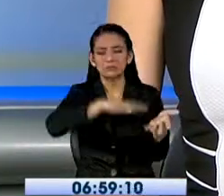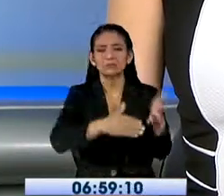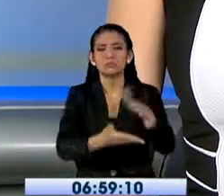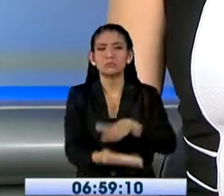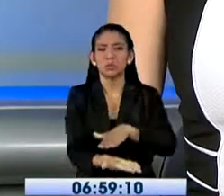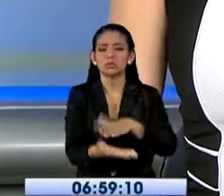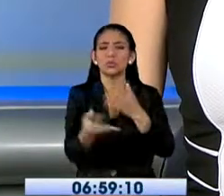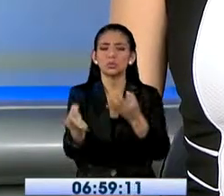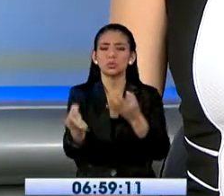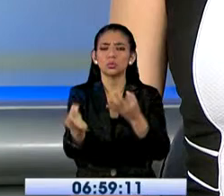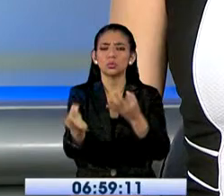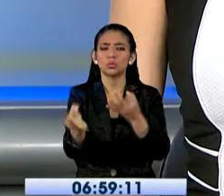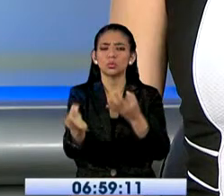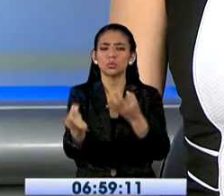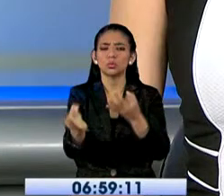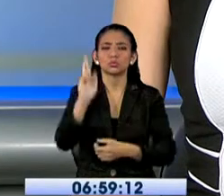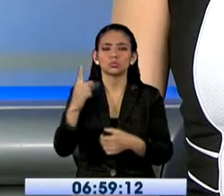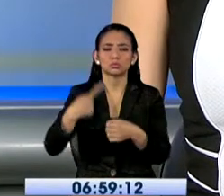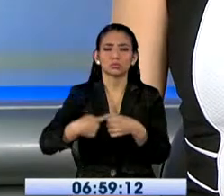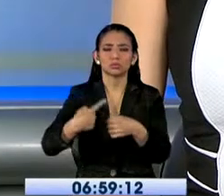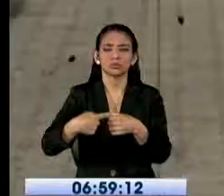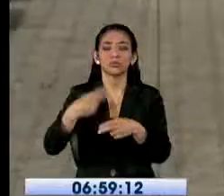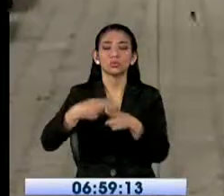en el sector de Las Cuadras, al sur de Quito.